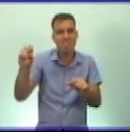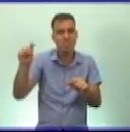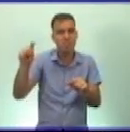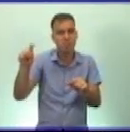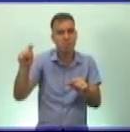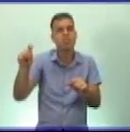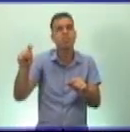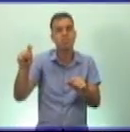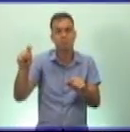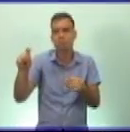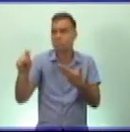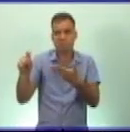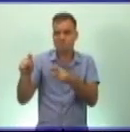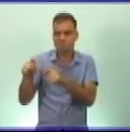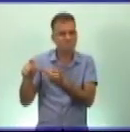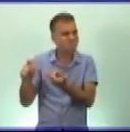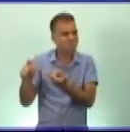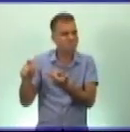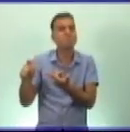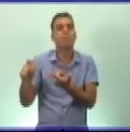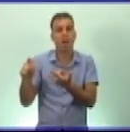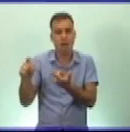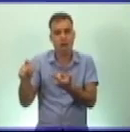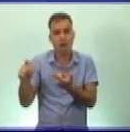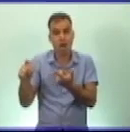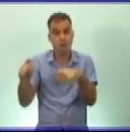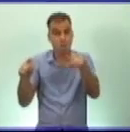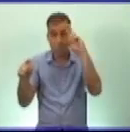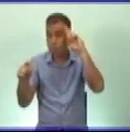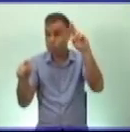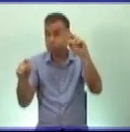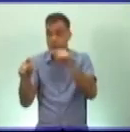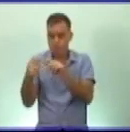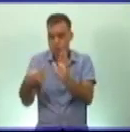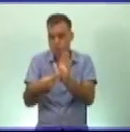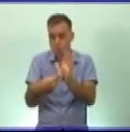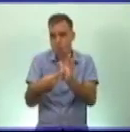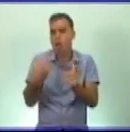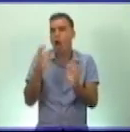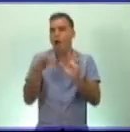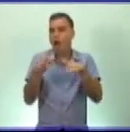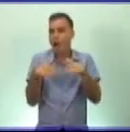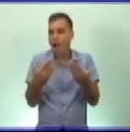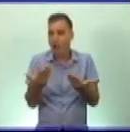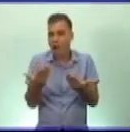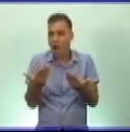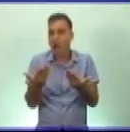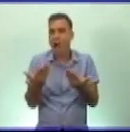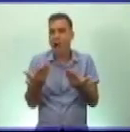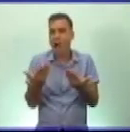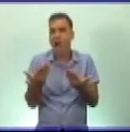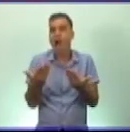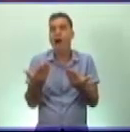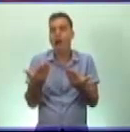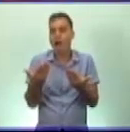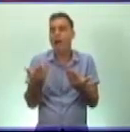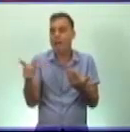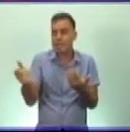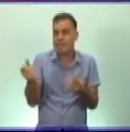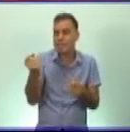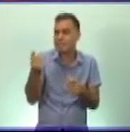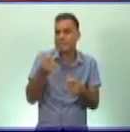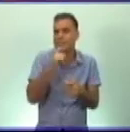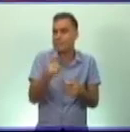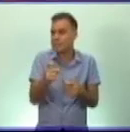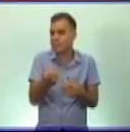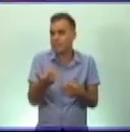ustedes tengan esto presente porque es uno de los aspectos que a veces les cuesta un poco más de trabajo, pero que es esencial, pero